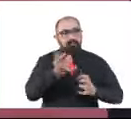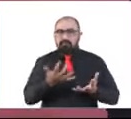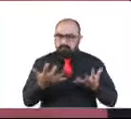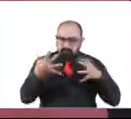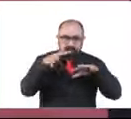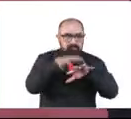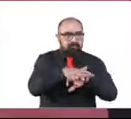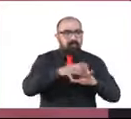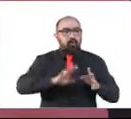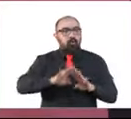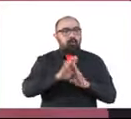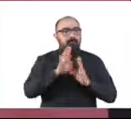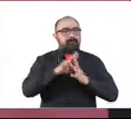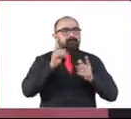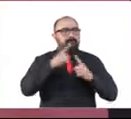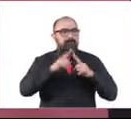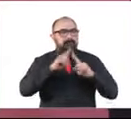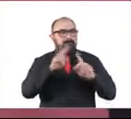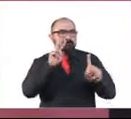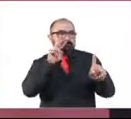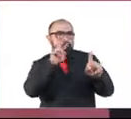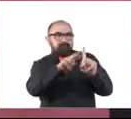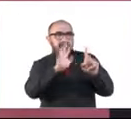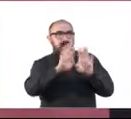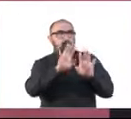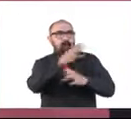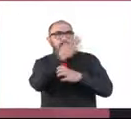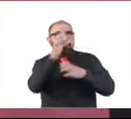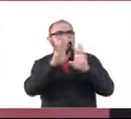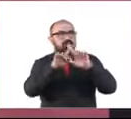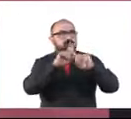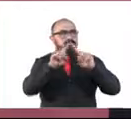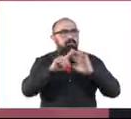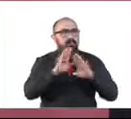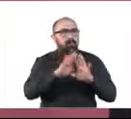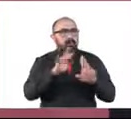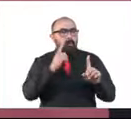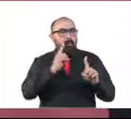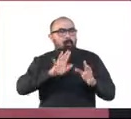Asimismo, hay una visión del medio ambiente que desvincula